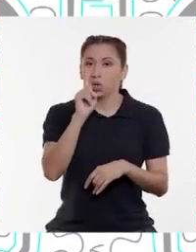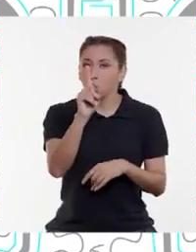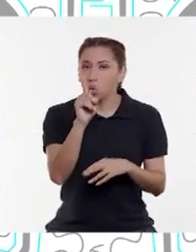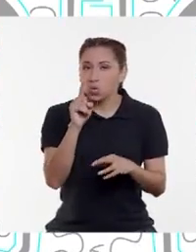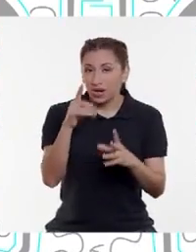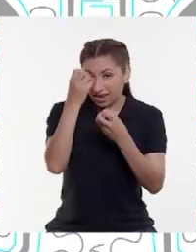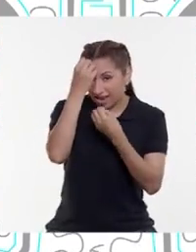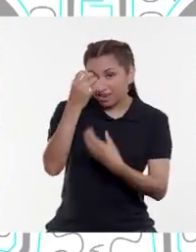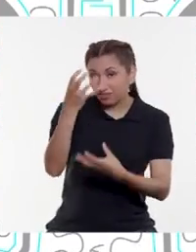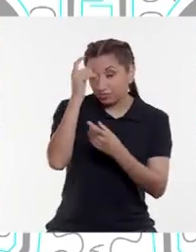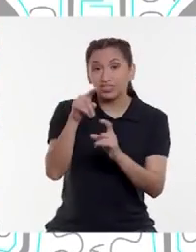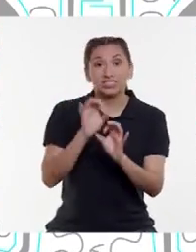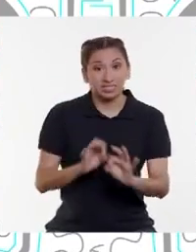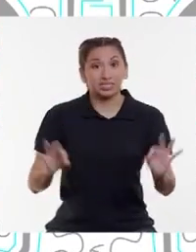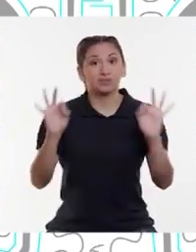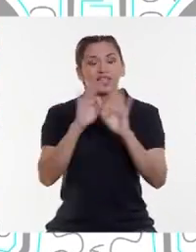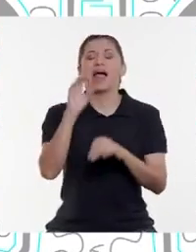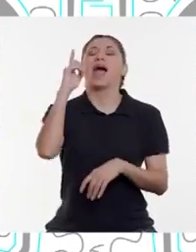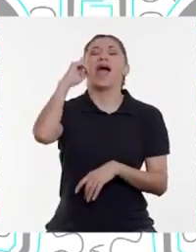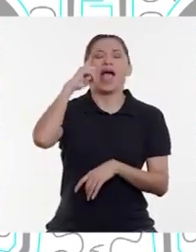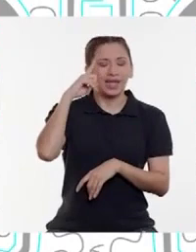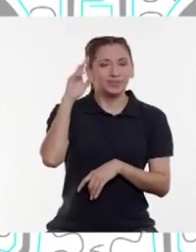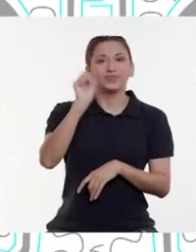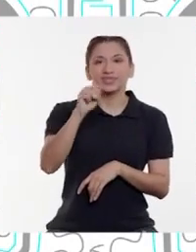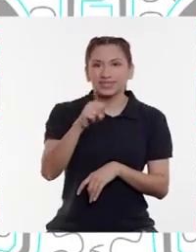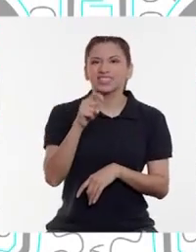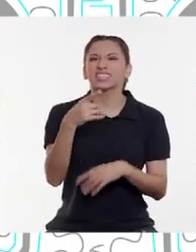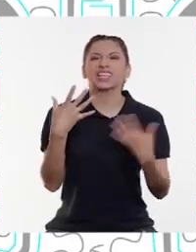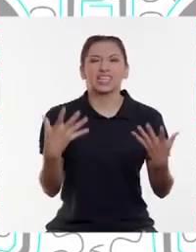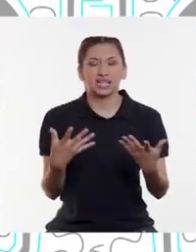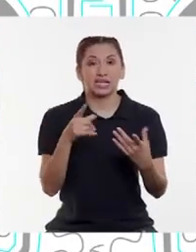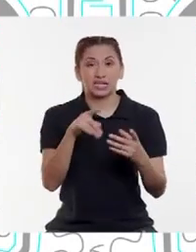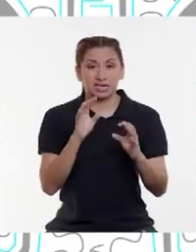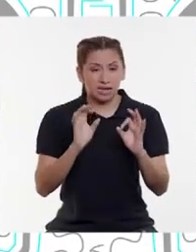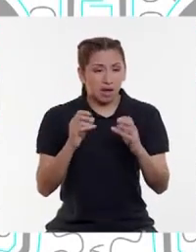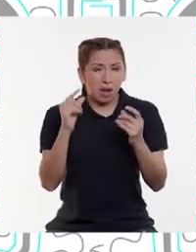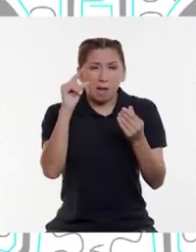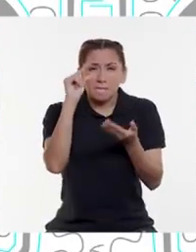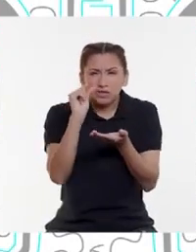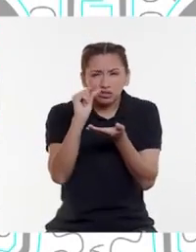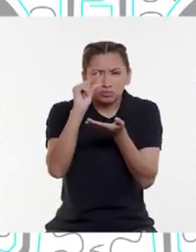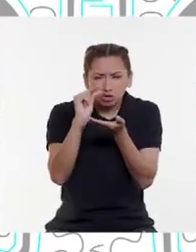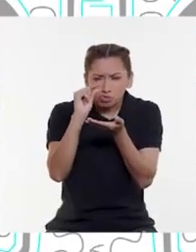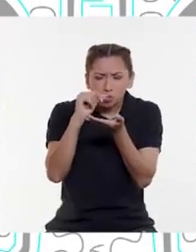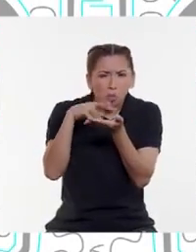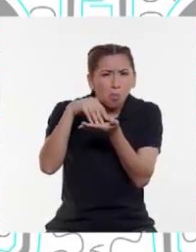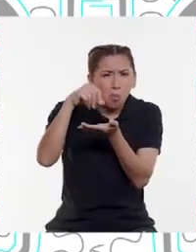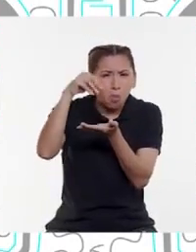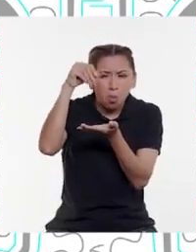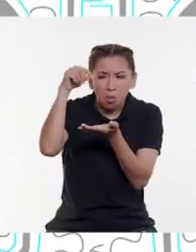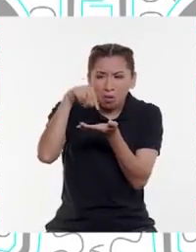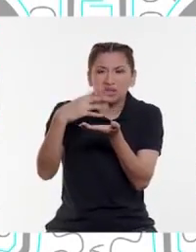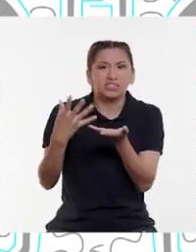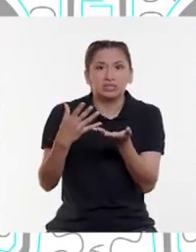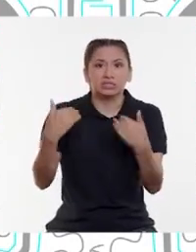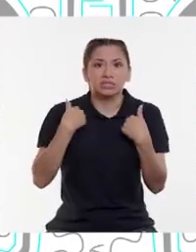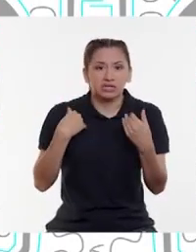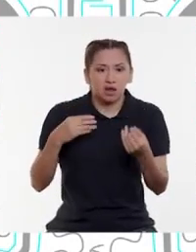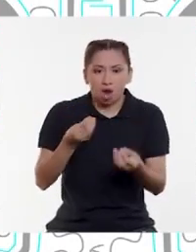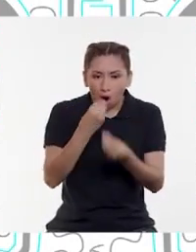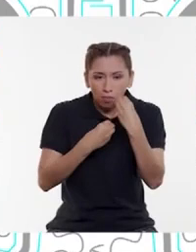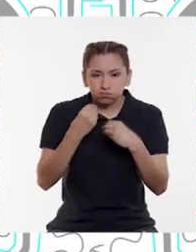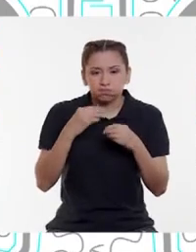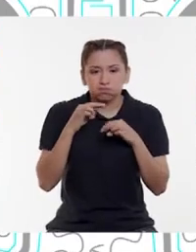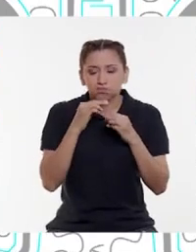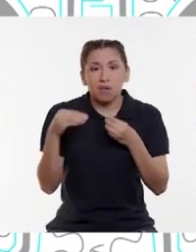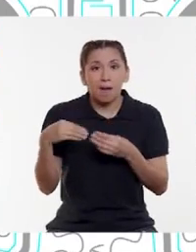dato particular sobre ellos que era importante. ¡Ah! Era que son tan pequeños e imperceptibles que se encontraron en